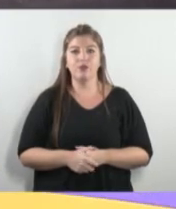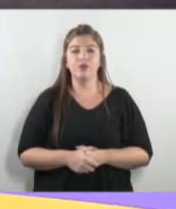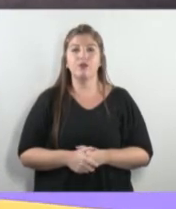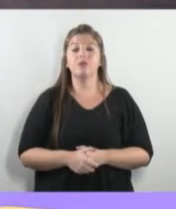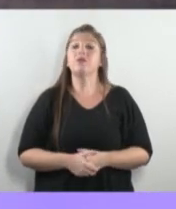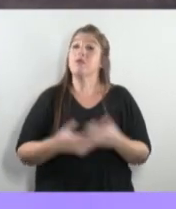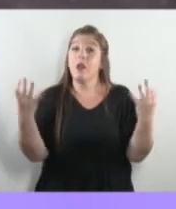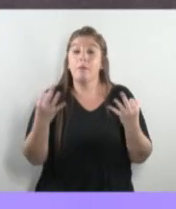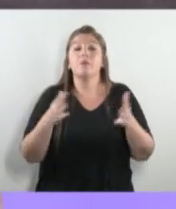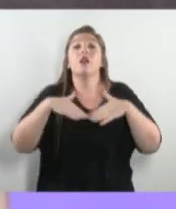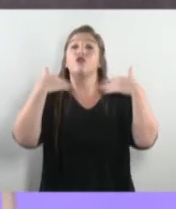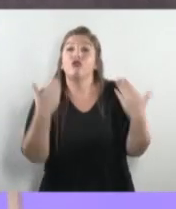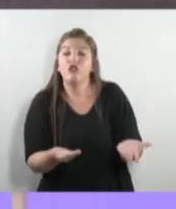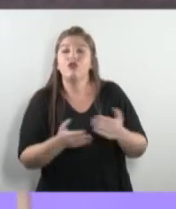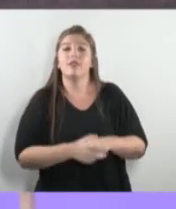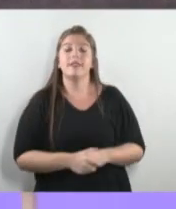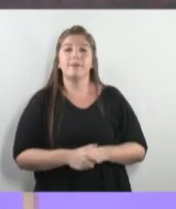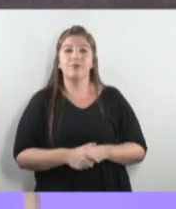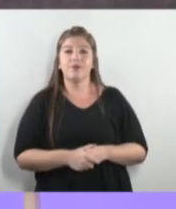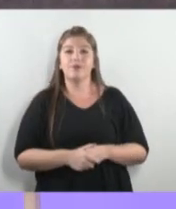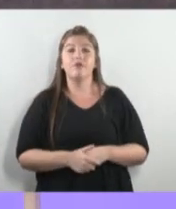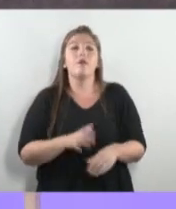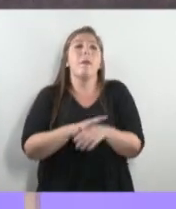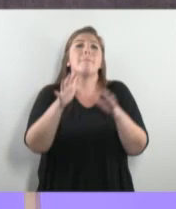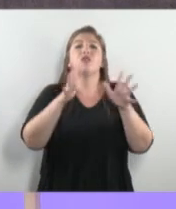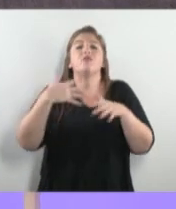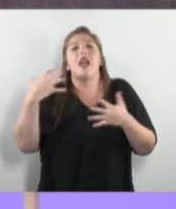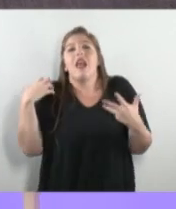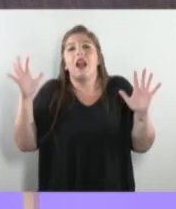Bien, entonces, ¿cuáles serían, así a grandes rasgos,